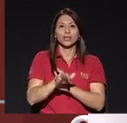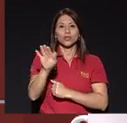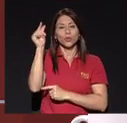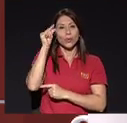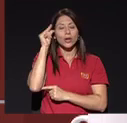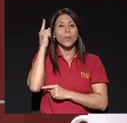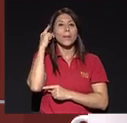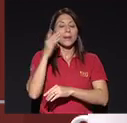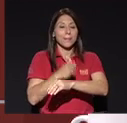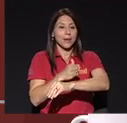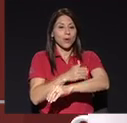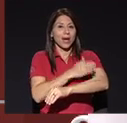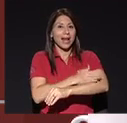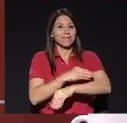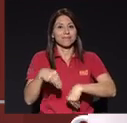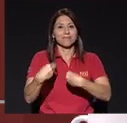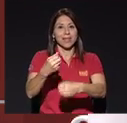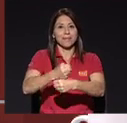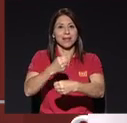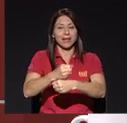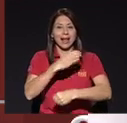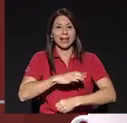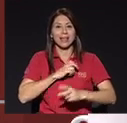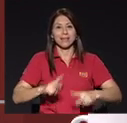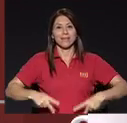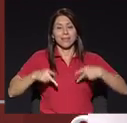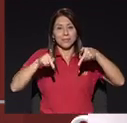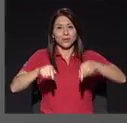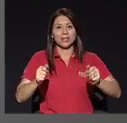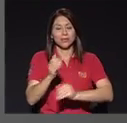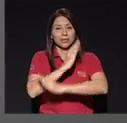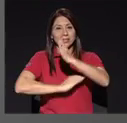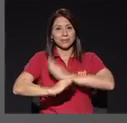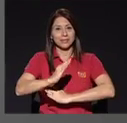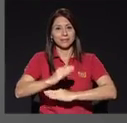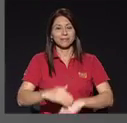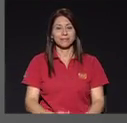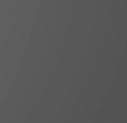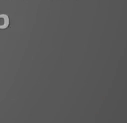la empleabilidad y la calidad de vida de las personas con alguna discapacidad.